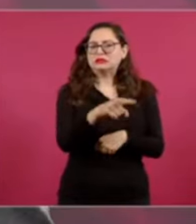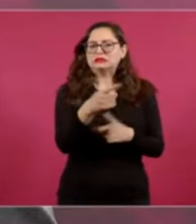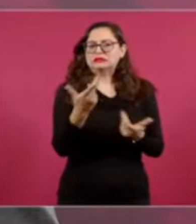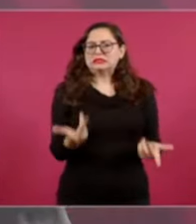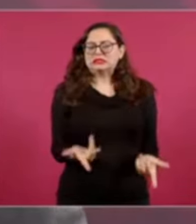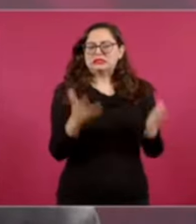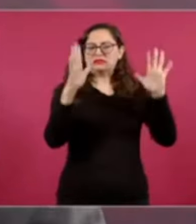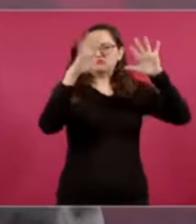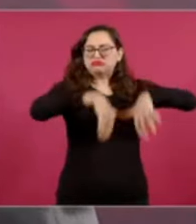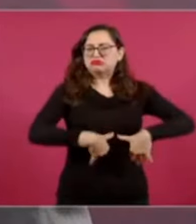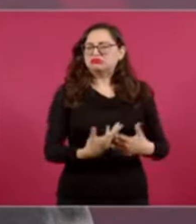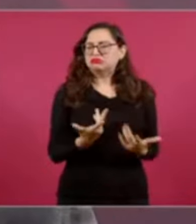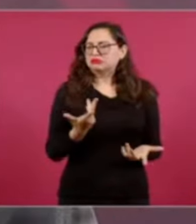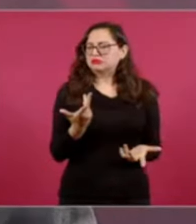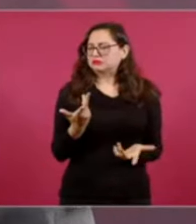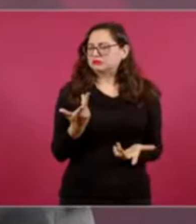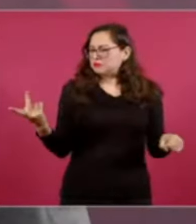La forma, ¿no?